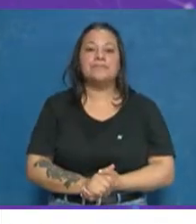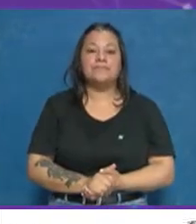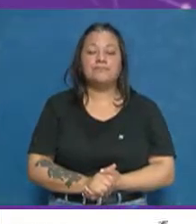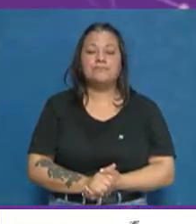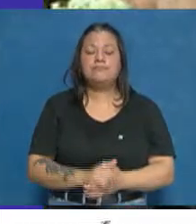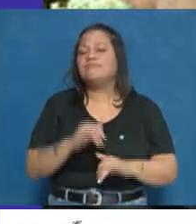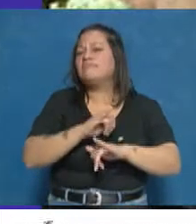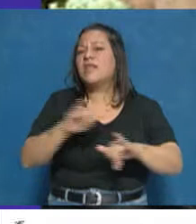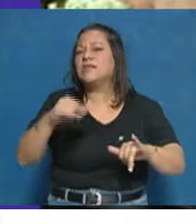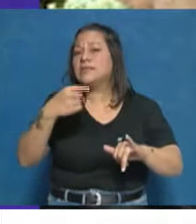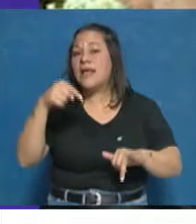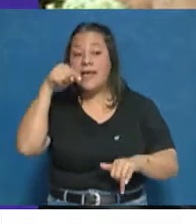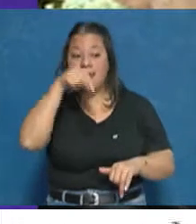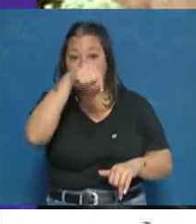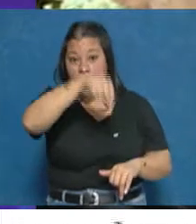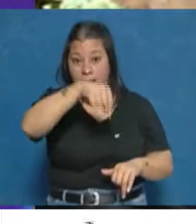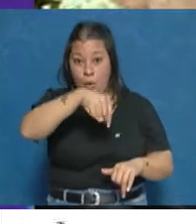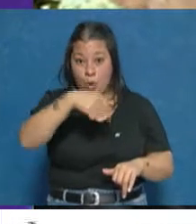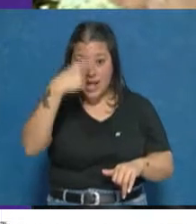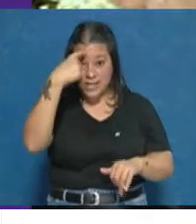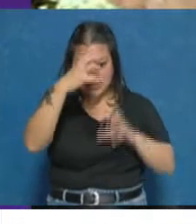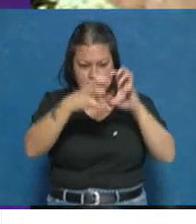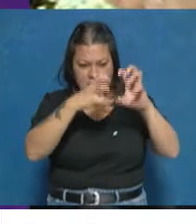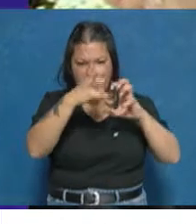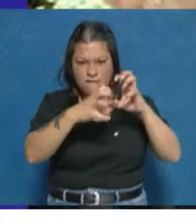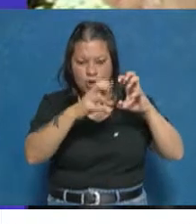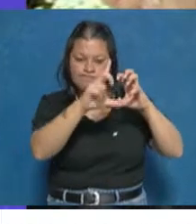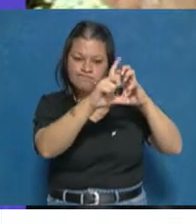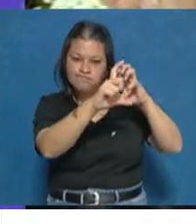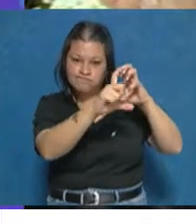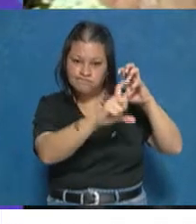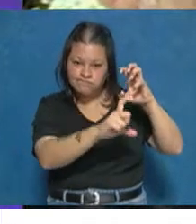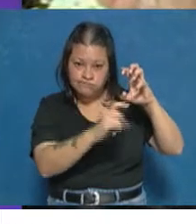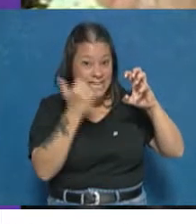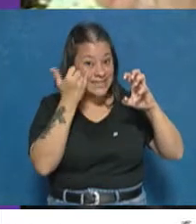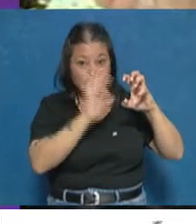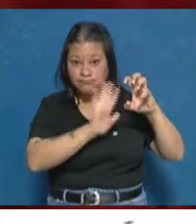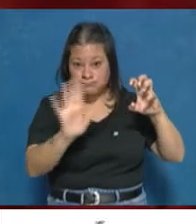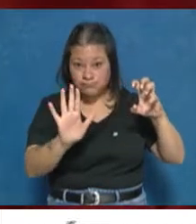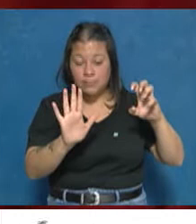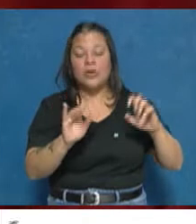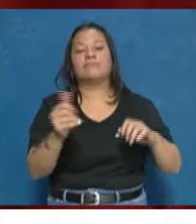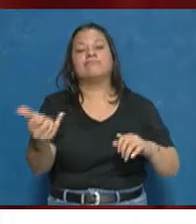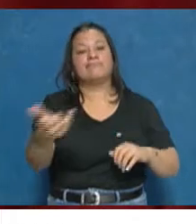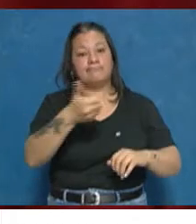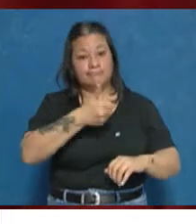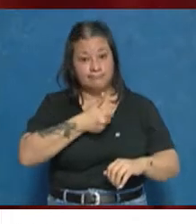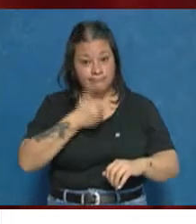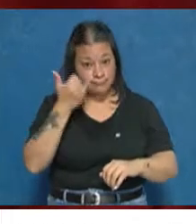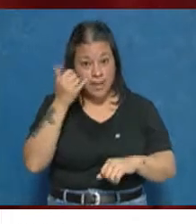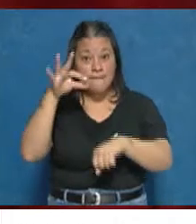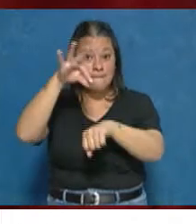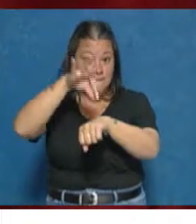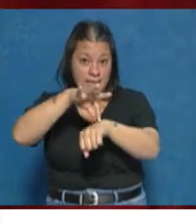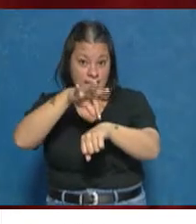El parte decía que iba a ser sometida a una resonancia que ya se le realizó, porque tenemos información de que los médicos